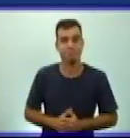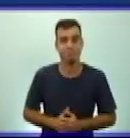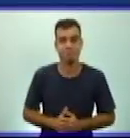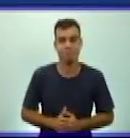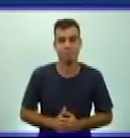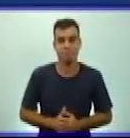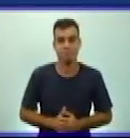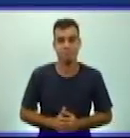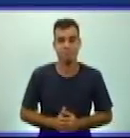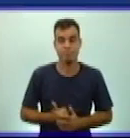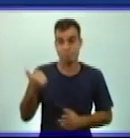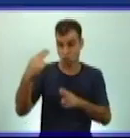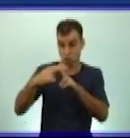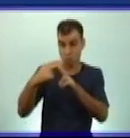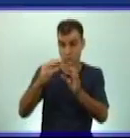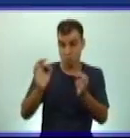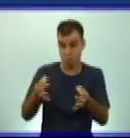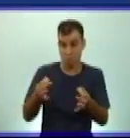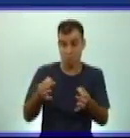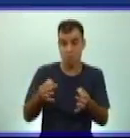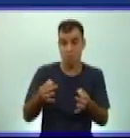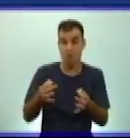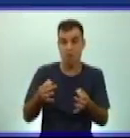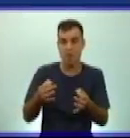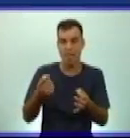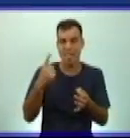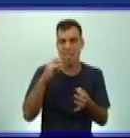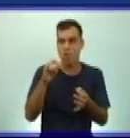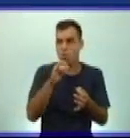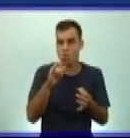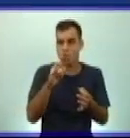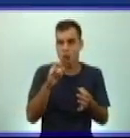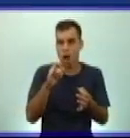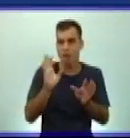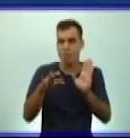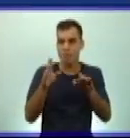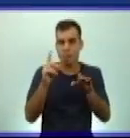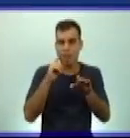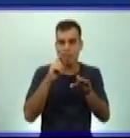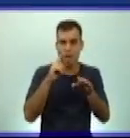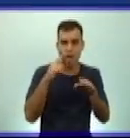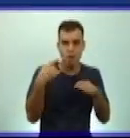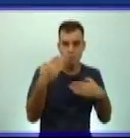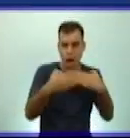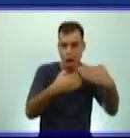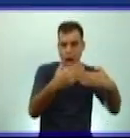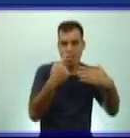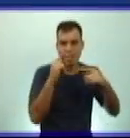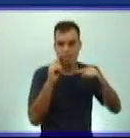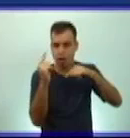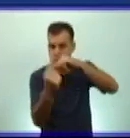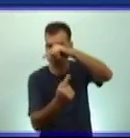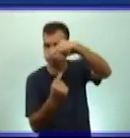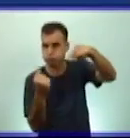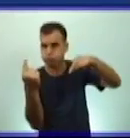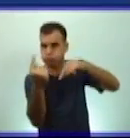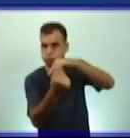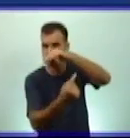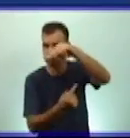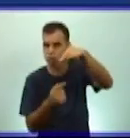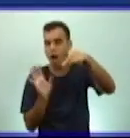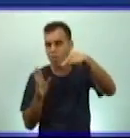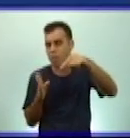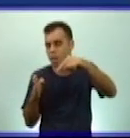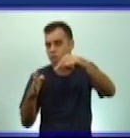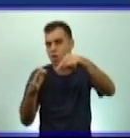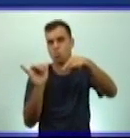su nombre lo indica, al igual que la velocidad lineal, es tangente a la trayectoria circular o rotacional que describen estos cuerpos durante su